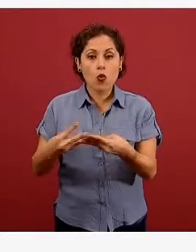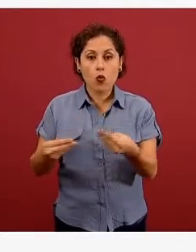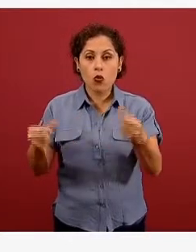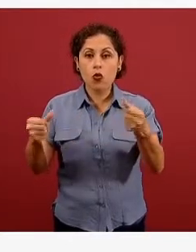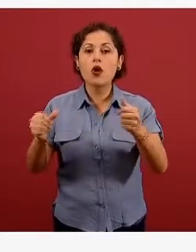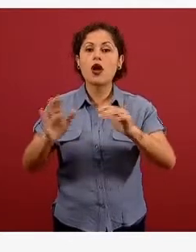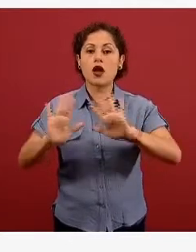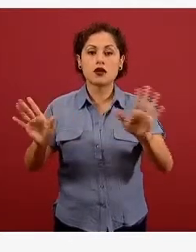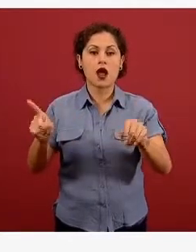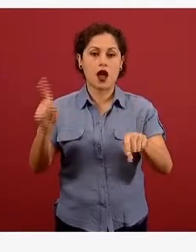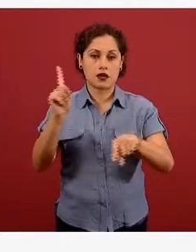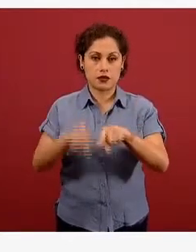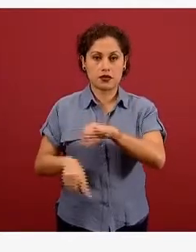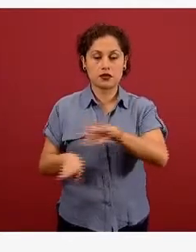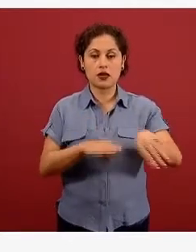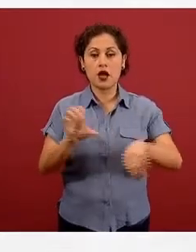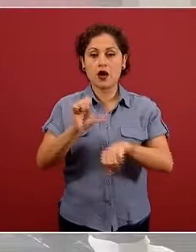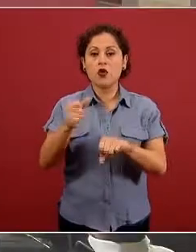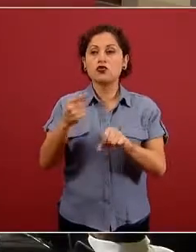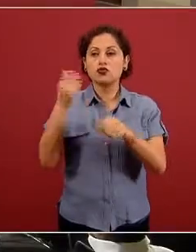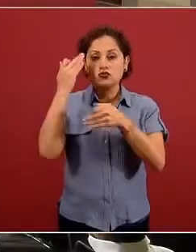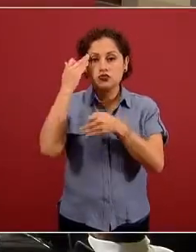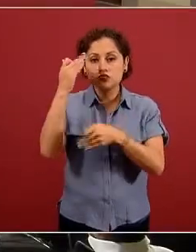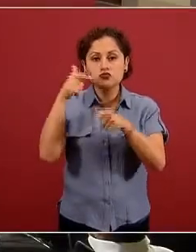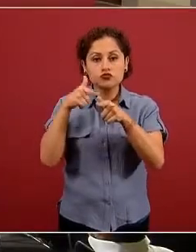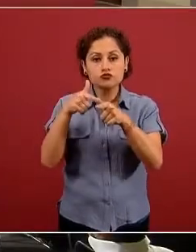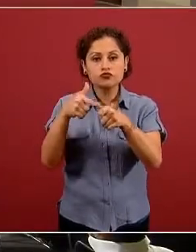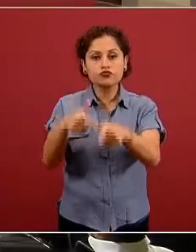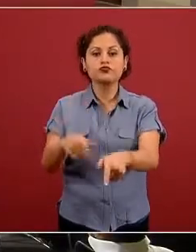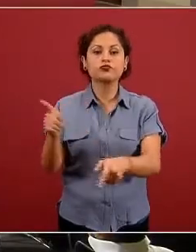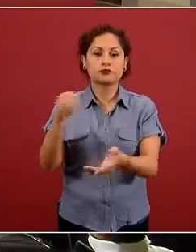duración desde el inicio de los síntomas. La siguiente.